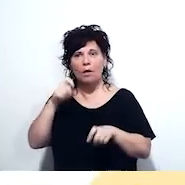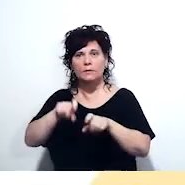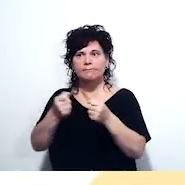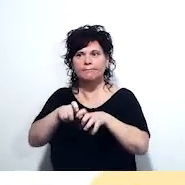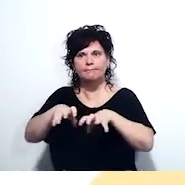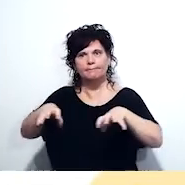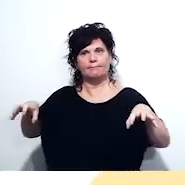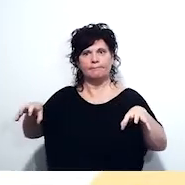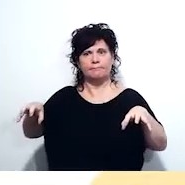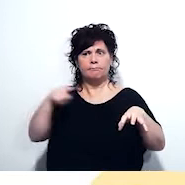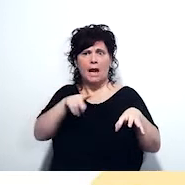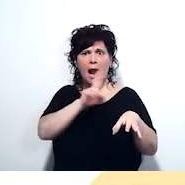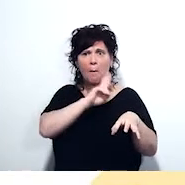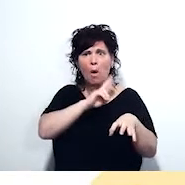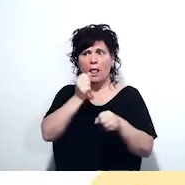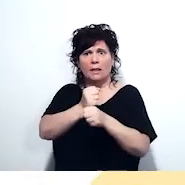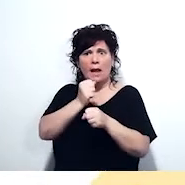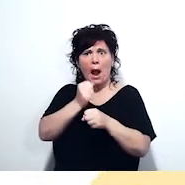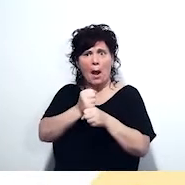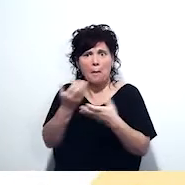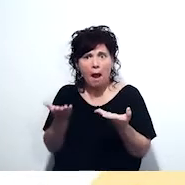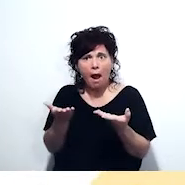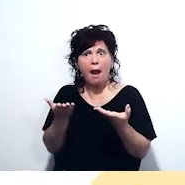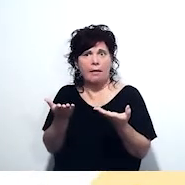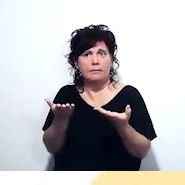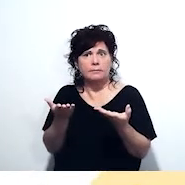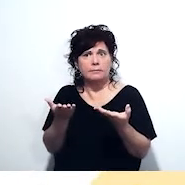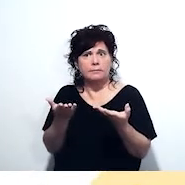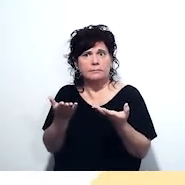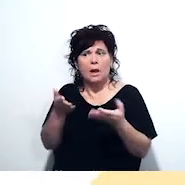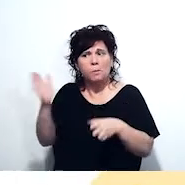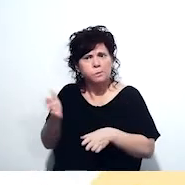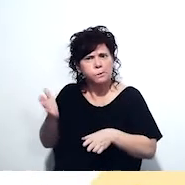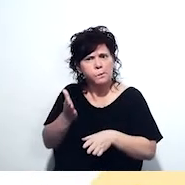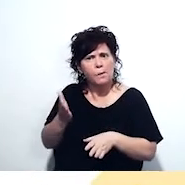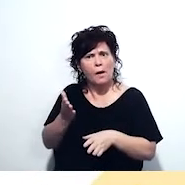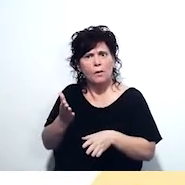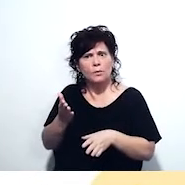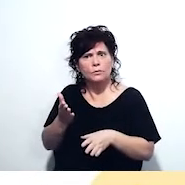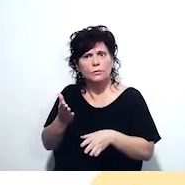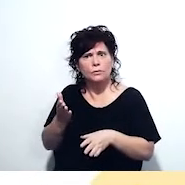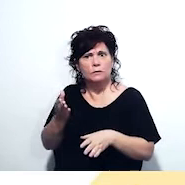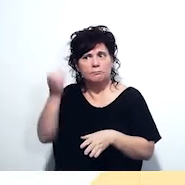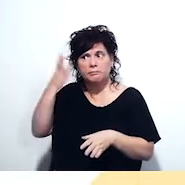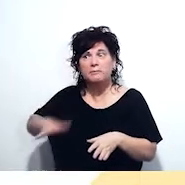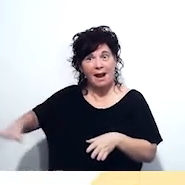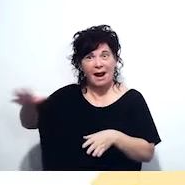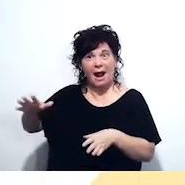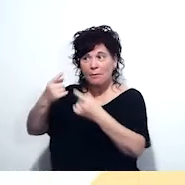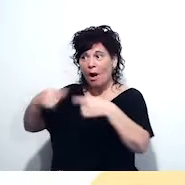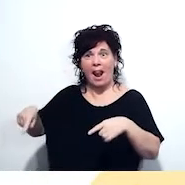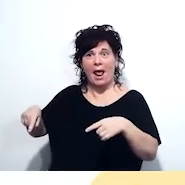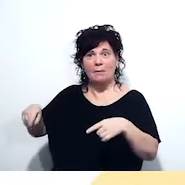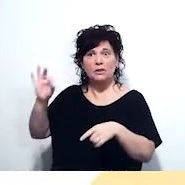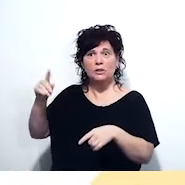mujeres trabajan, lo vimos especialmente en la ruralidad, a pesar de que las mujeres trabajan y producen prácticamente la mitad de los productos